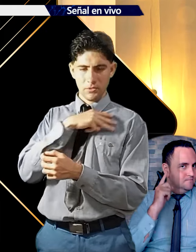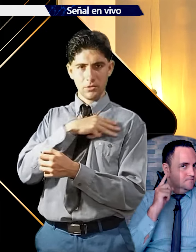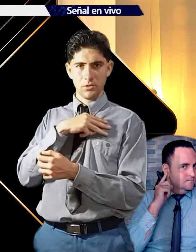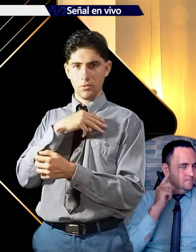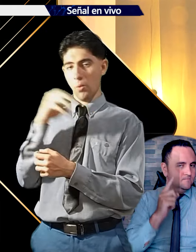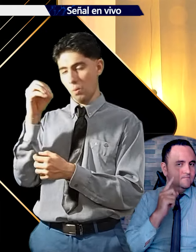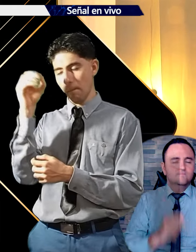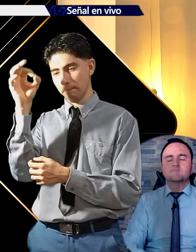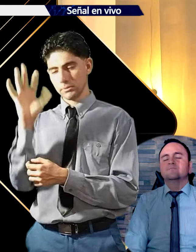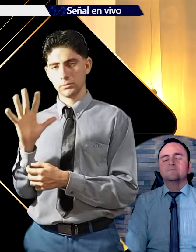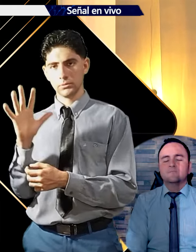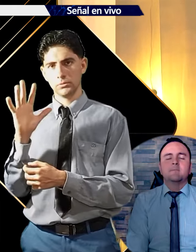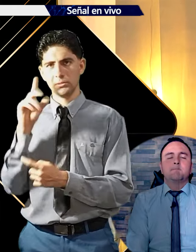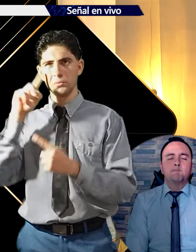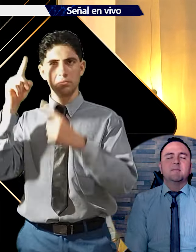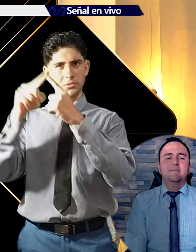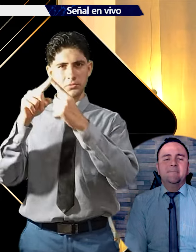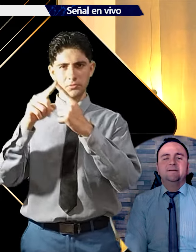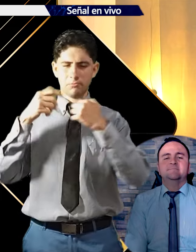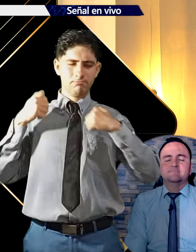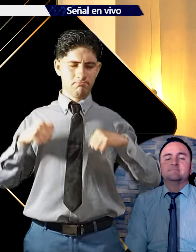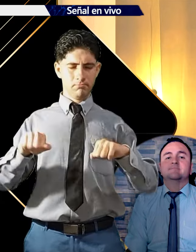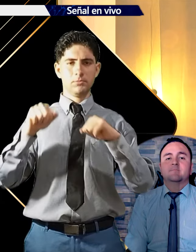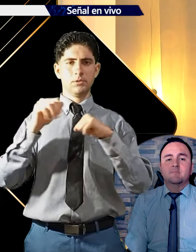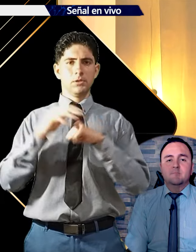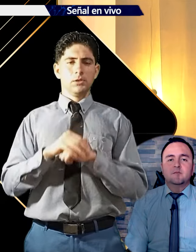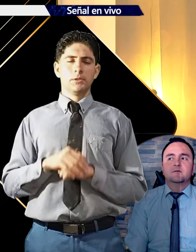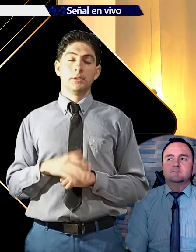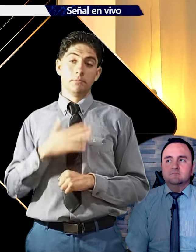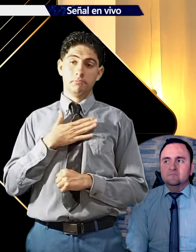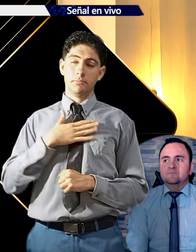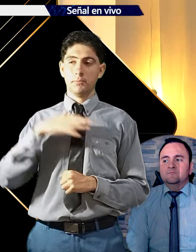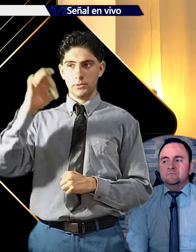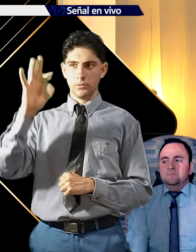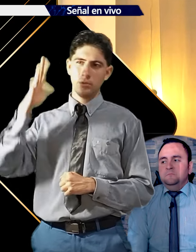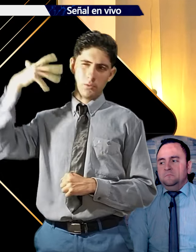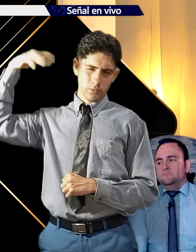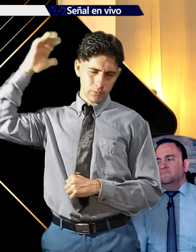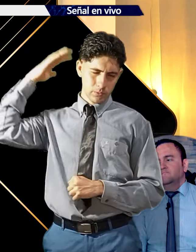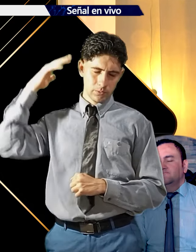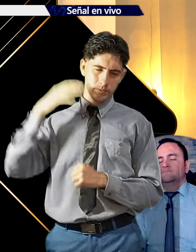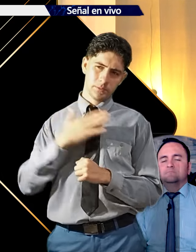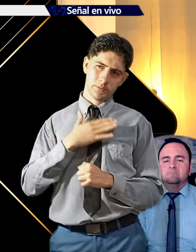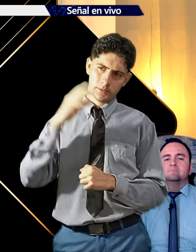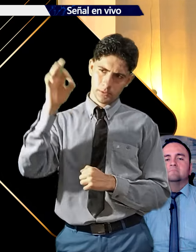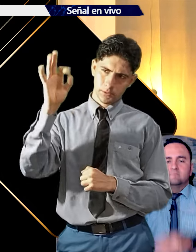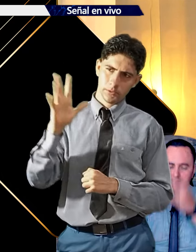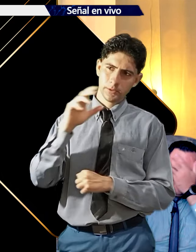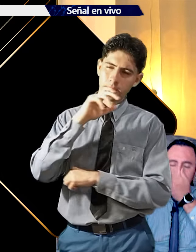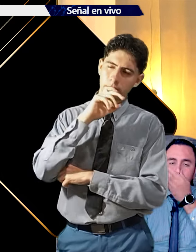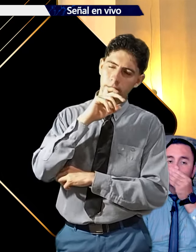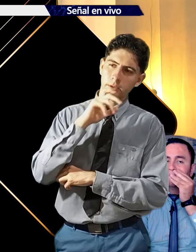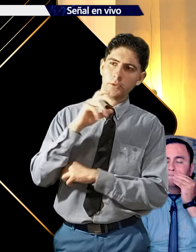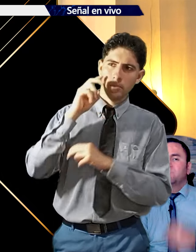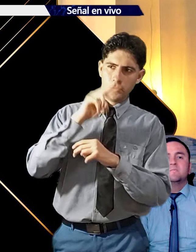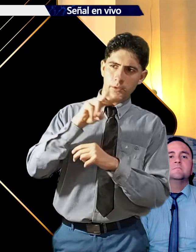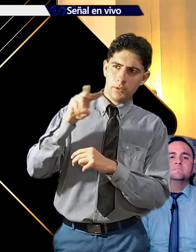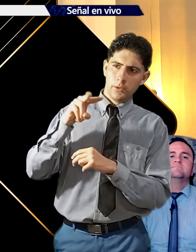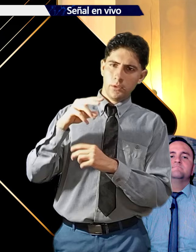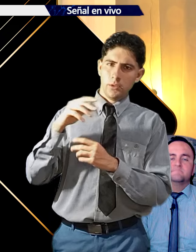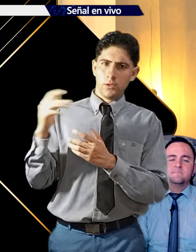servía a Dios. Y recuerdo que nuestro pastor, el hermano Zúñiga,